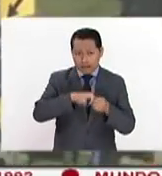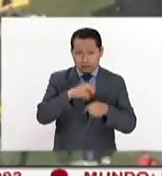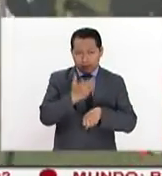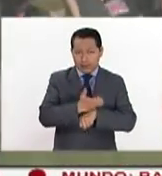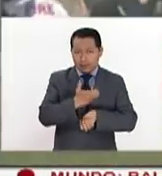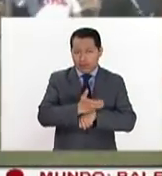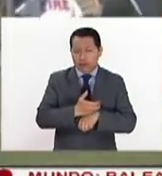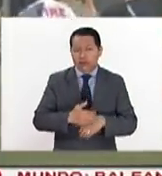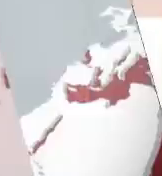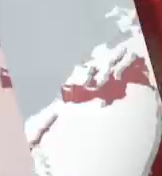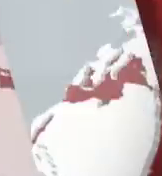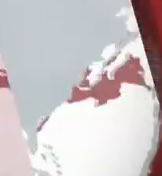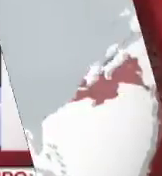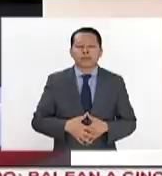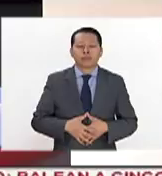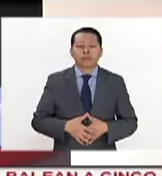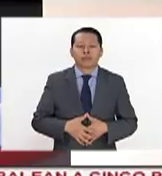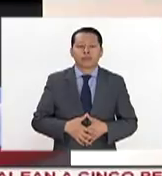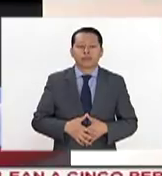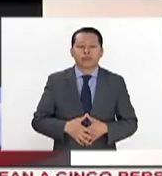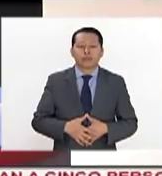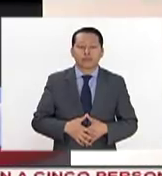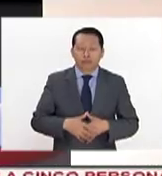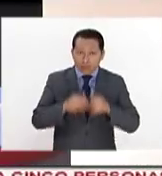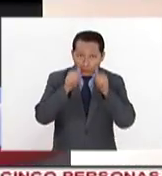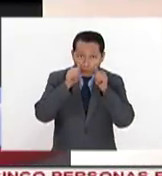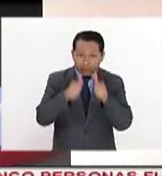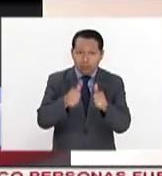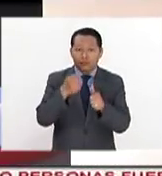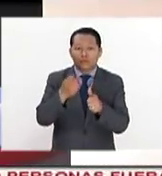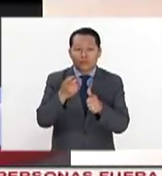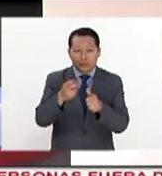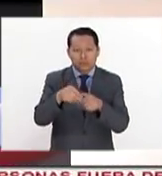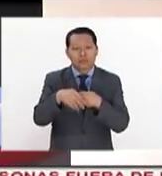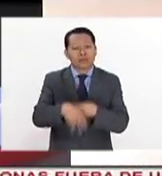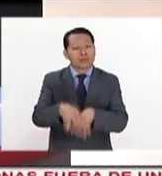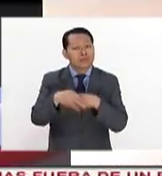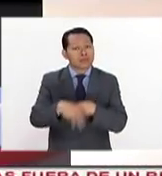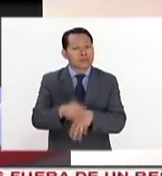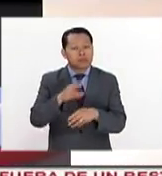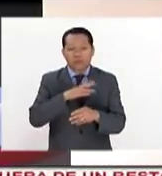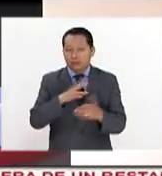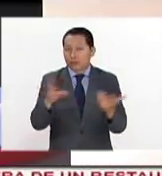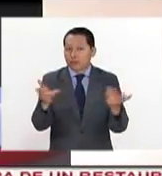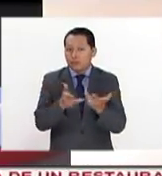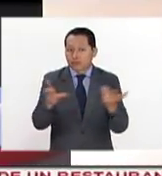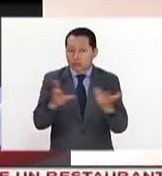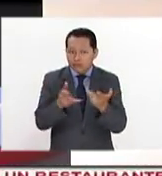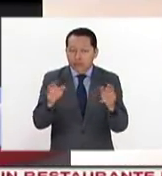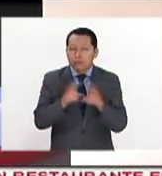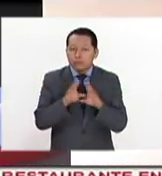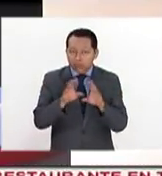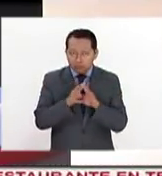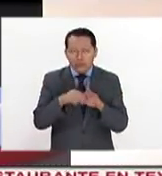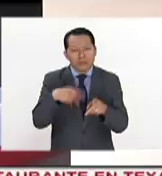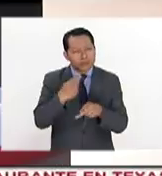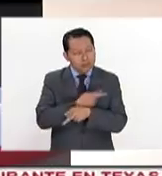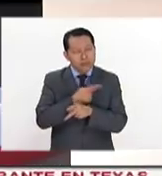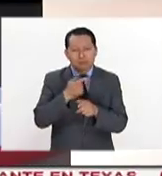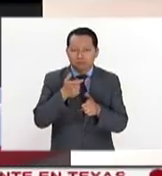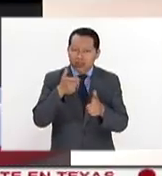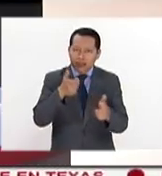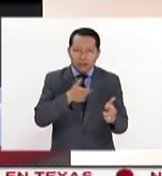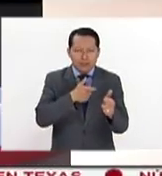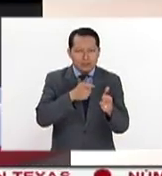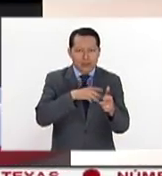Estados Unidos. Y hay que poner mucha atención a estas marchas que se han estado desarrollando a partir de esta terrible